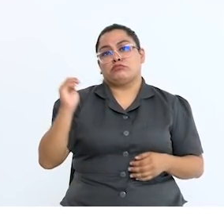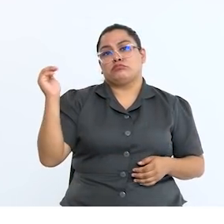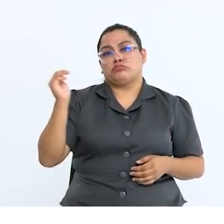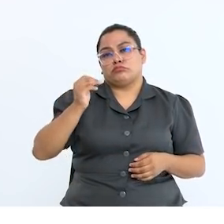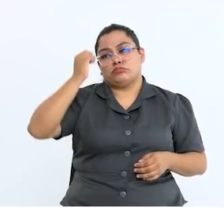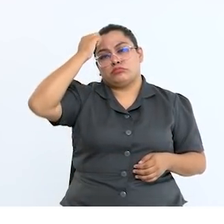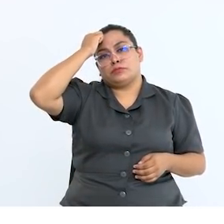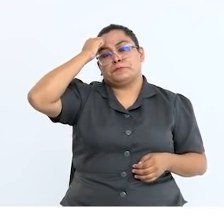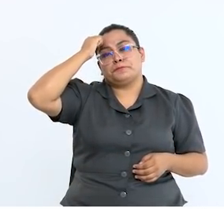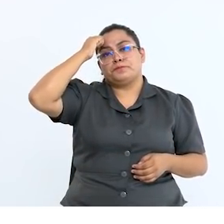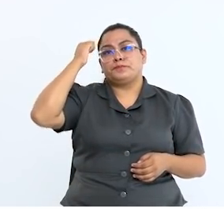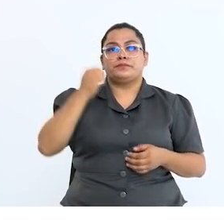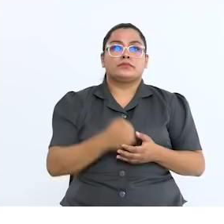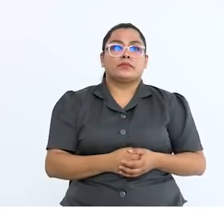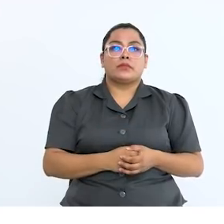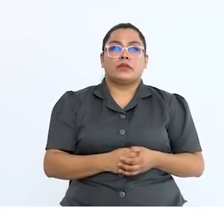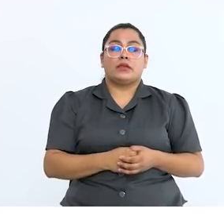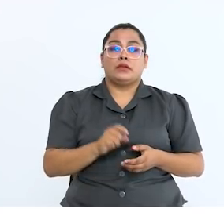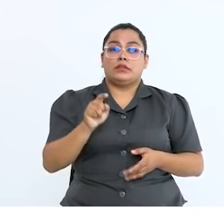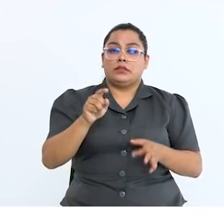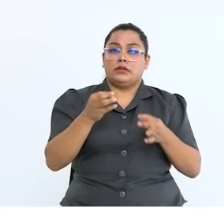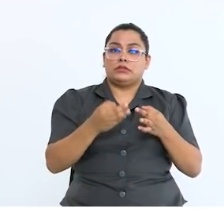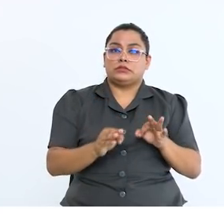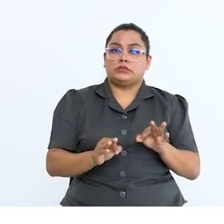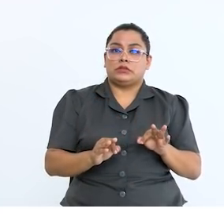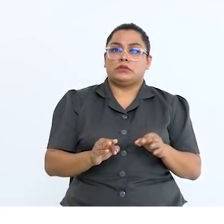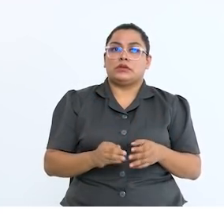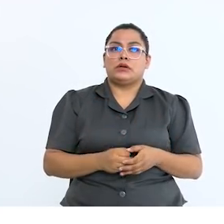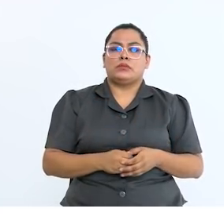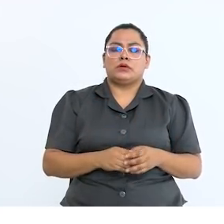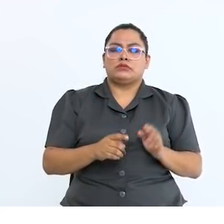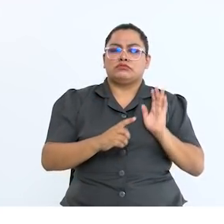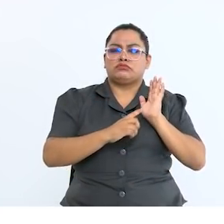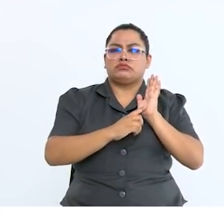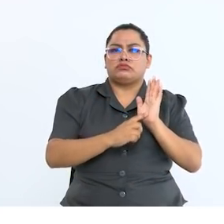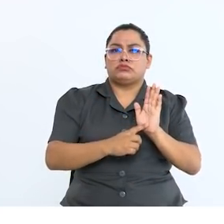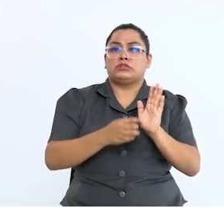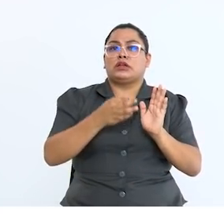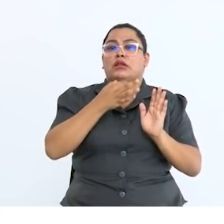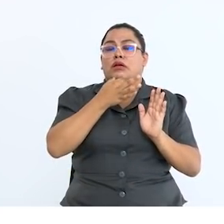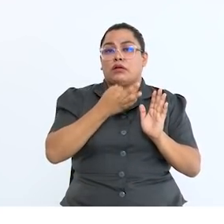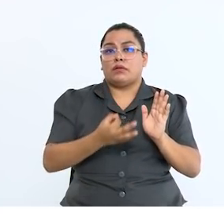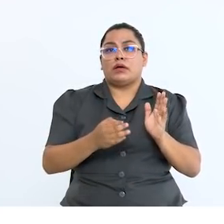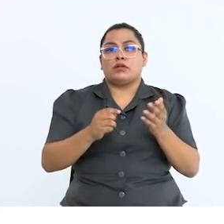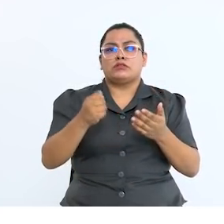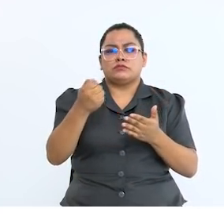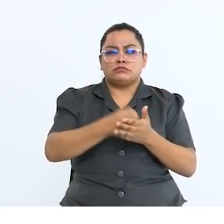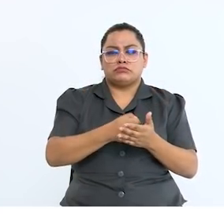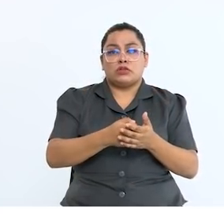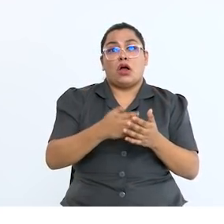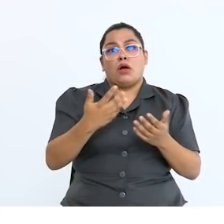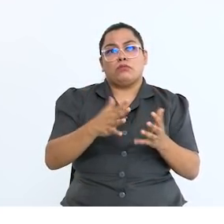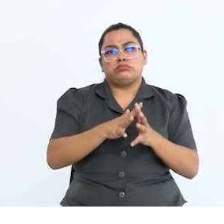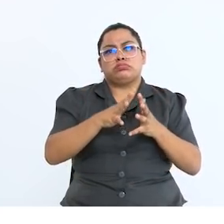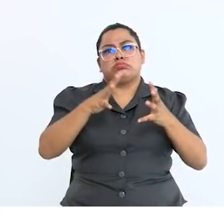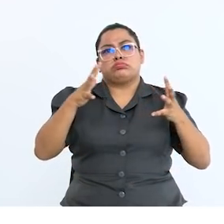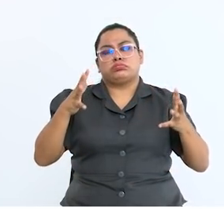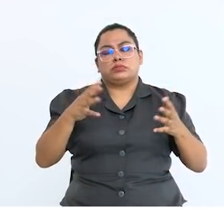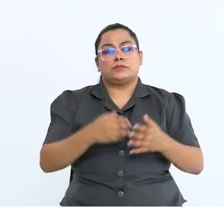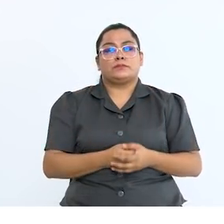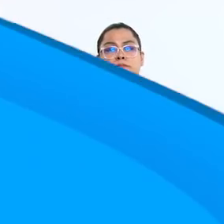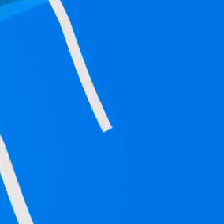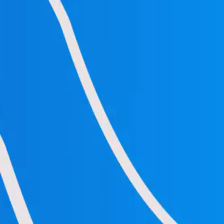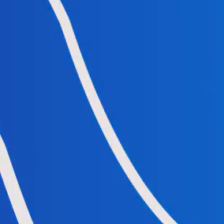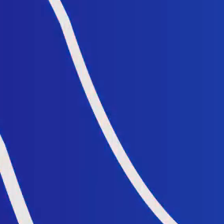de enseñanza-aprendizaje. De esa manera, se tiene evidencias de lo que debe reforzarse o ampliarse.